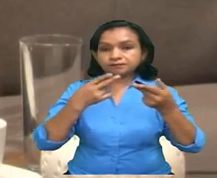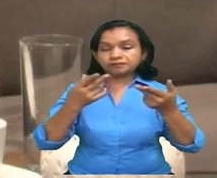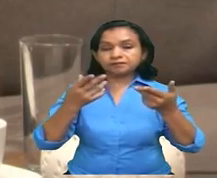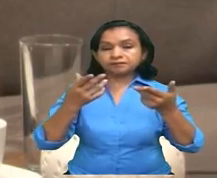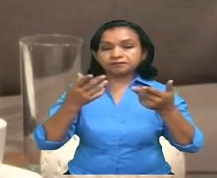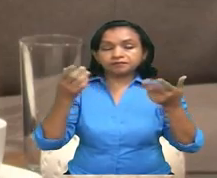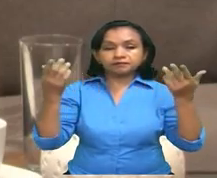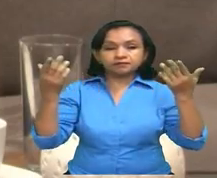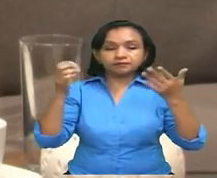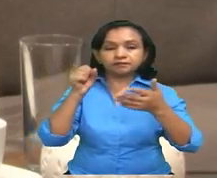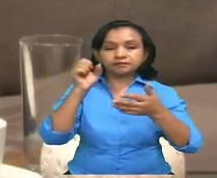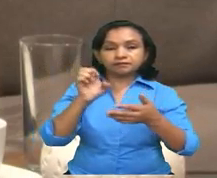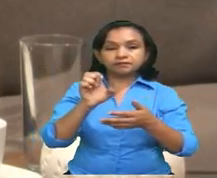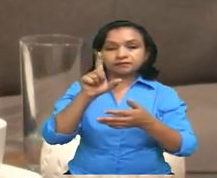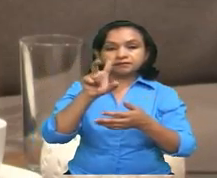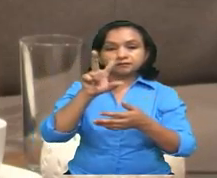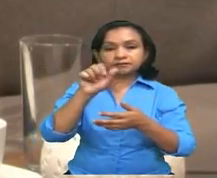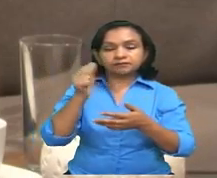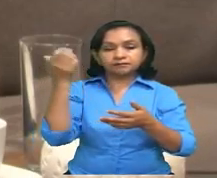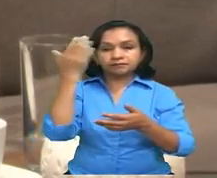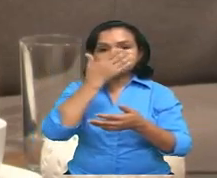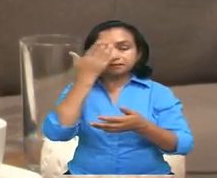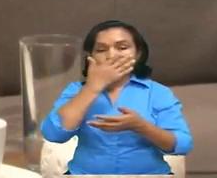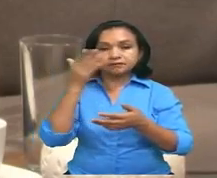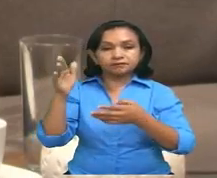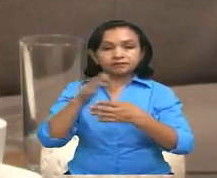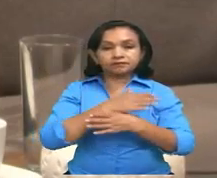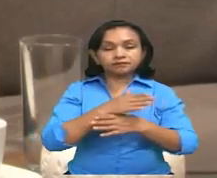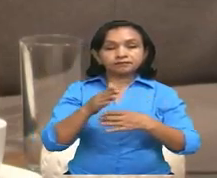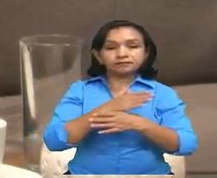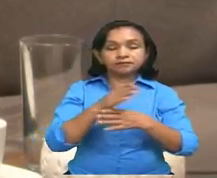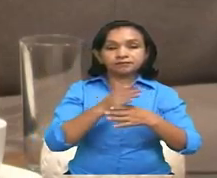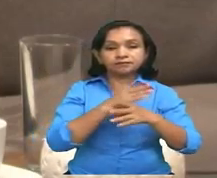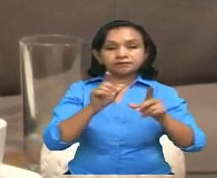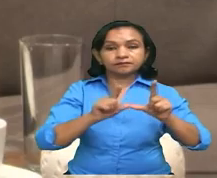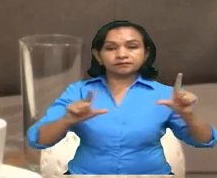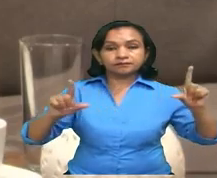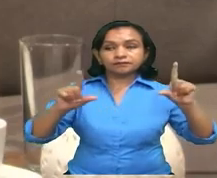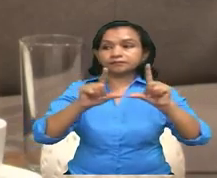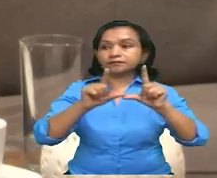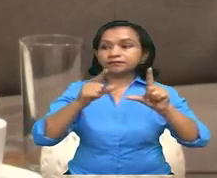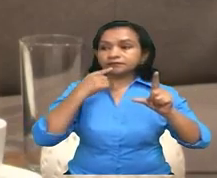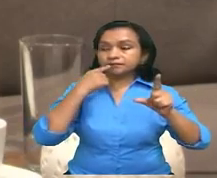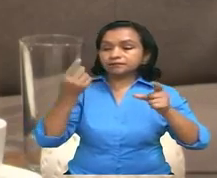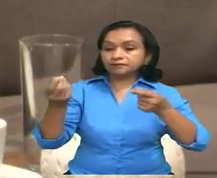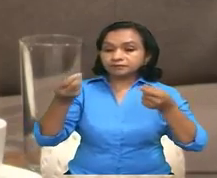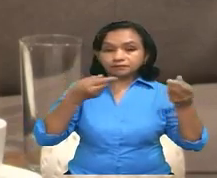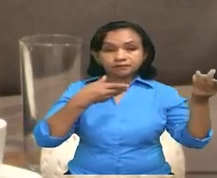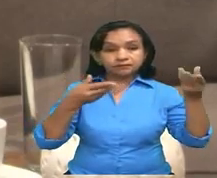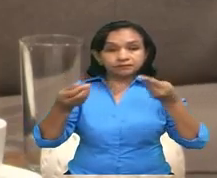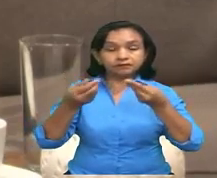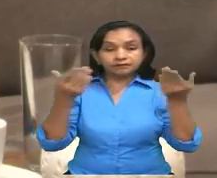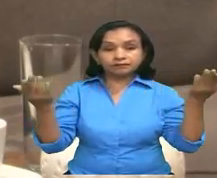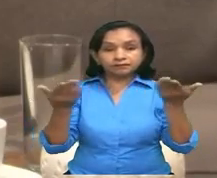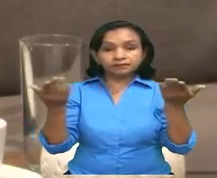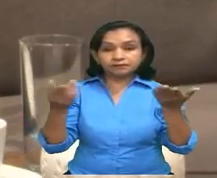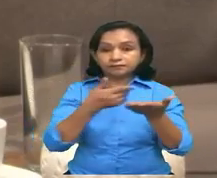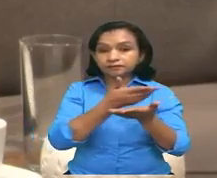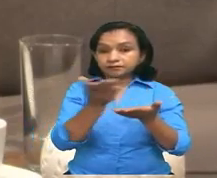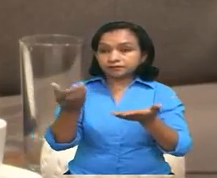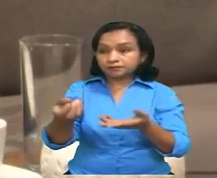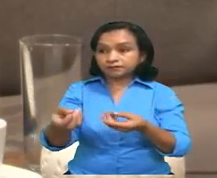y pudieron en algunas ocasiones tomarse fotos por la laguna de apoyo. Fueron a ver también el